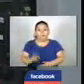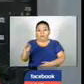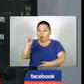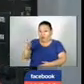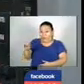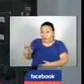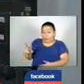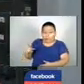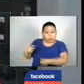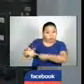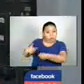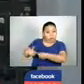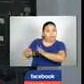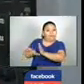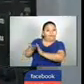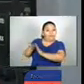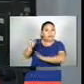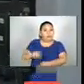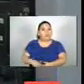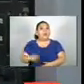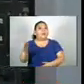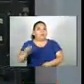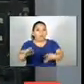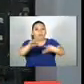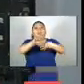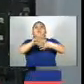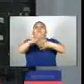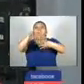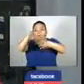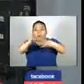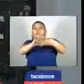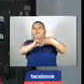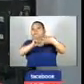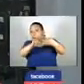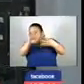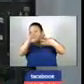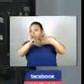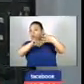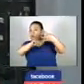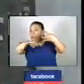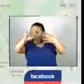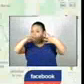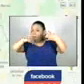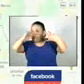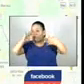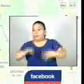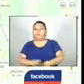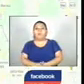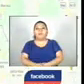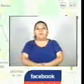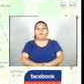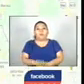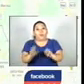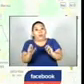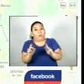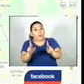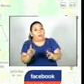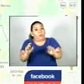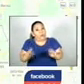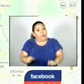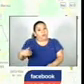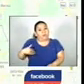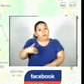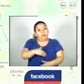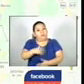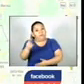el combustible? Sí, cada quincena se les está haciendo, solo aumentos ha habido. Como alternativa, el Ministerio